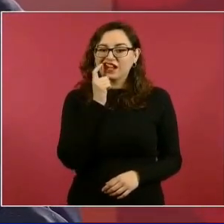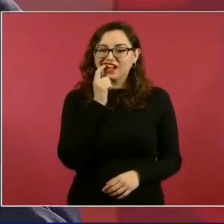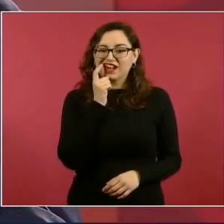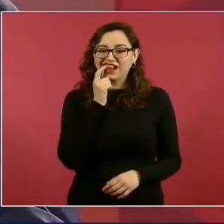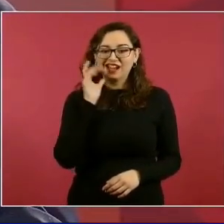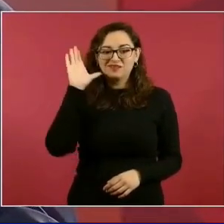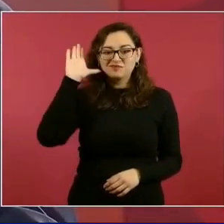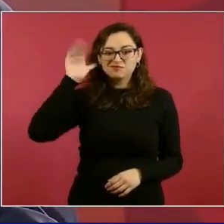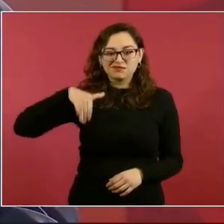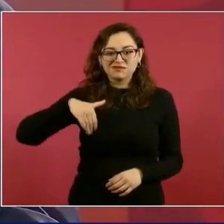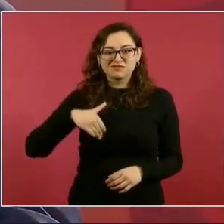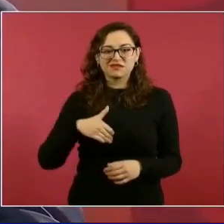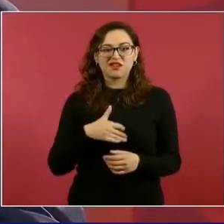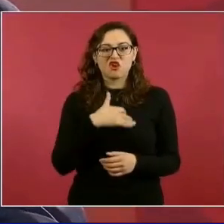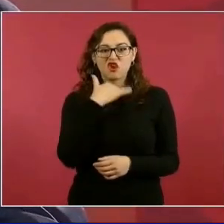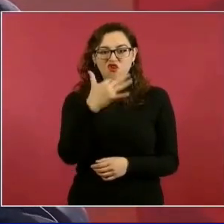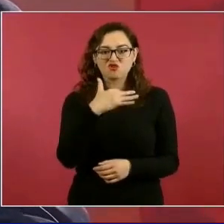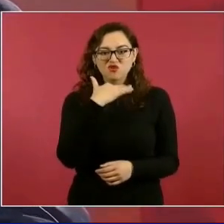para la corrupción.